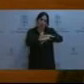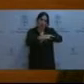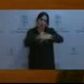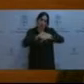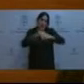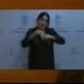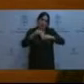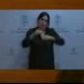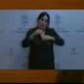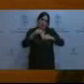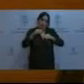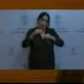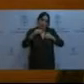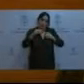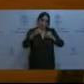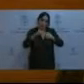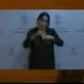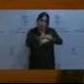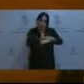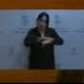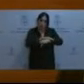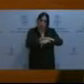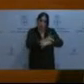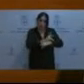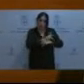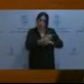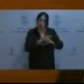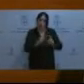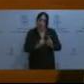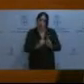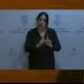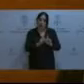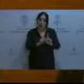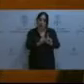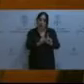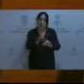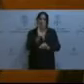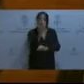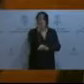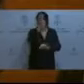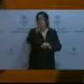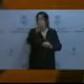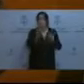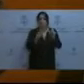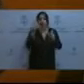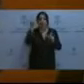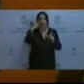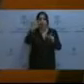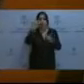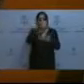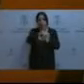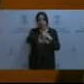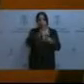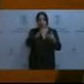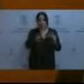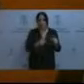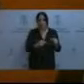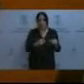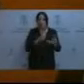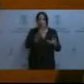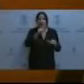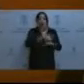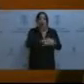van de la mano en este asunto para desgracia de todos los ganaderos asturianos. Lo que está claro es que el Gobierno de Javier Fernández ni ha puesto